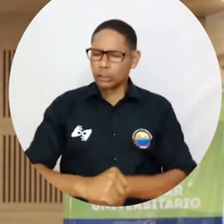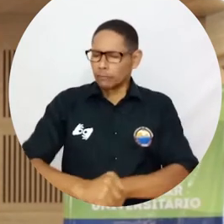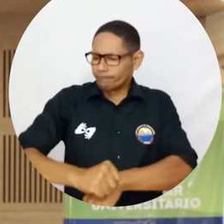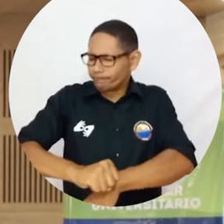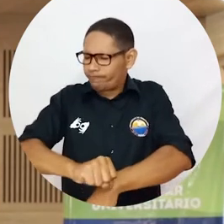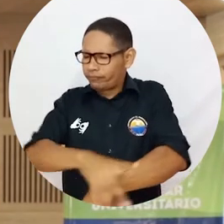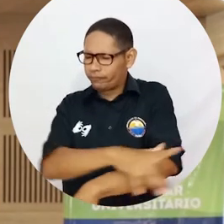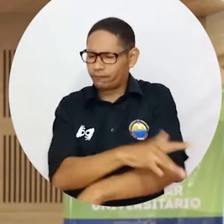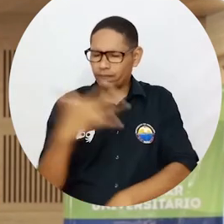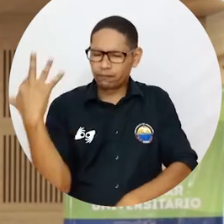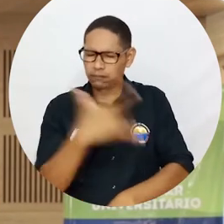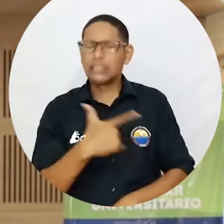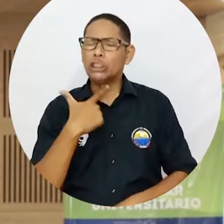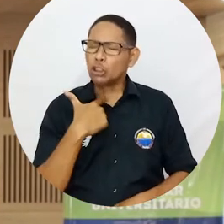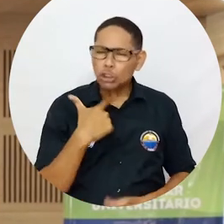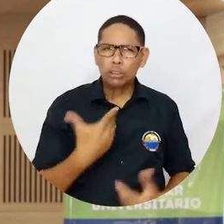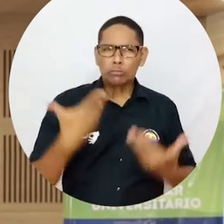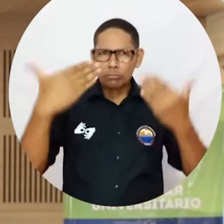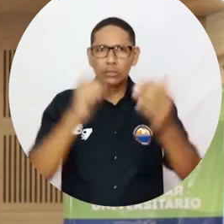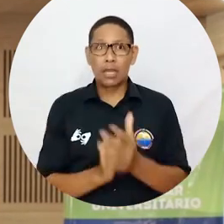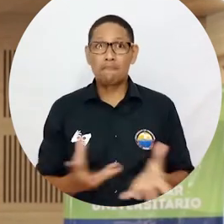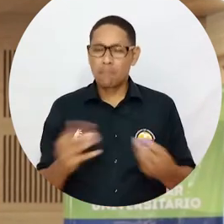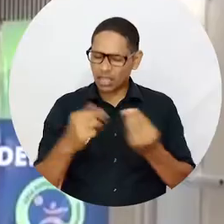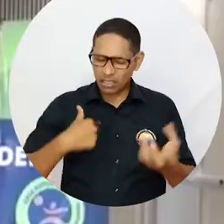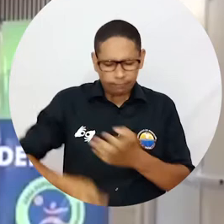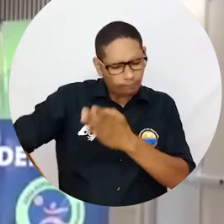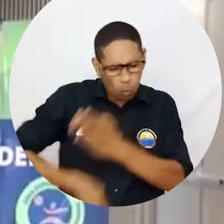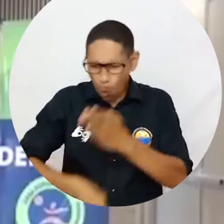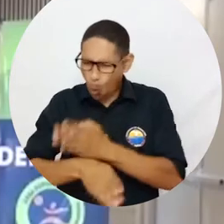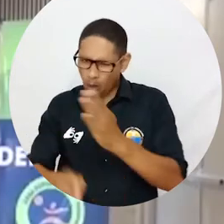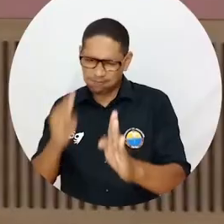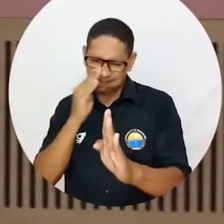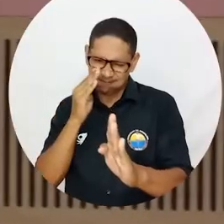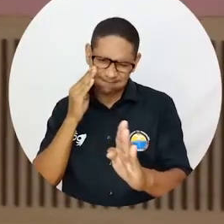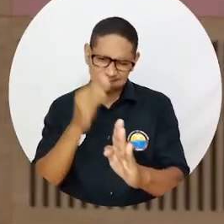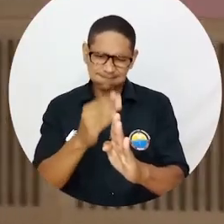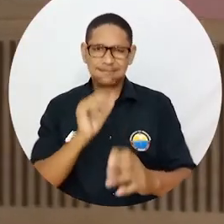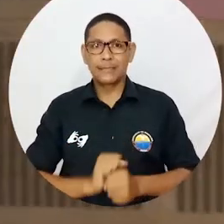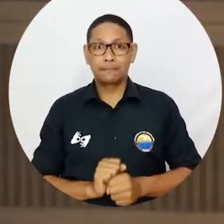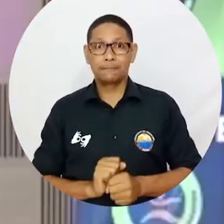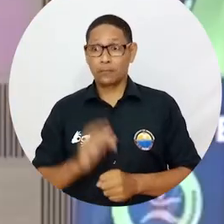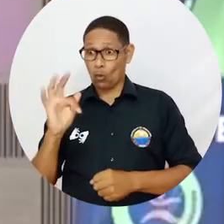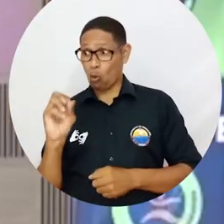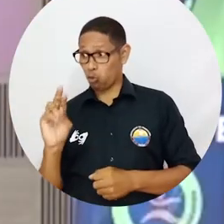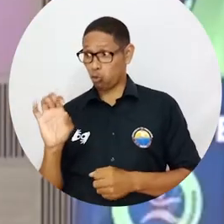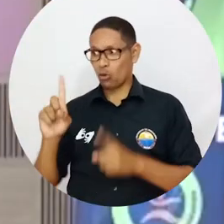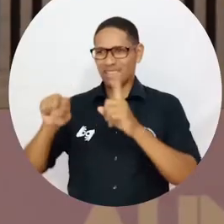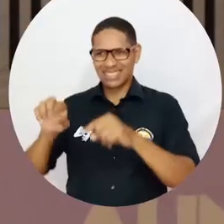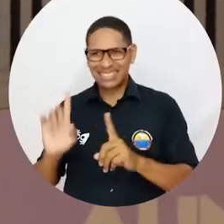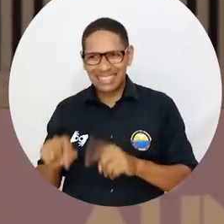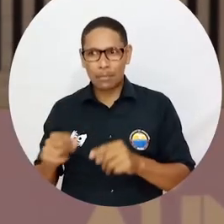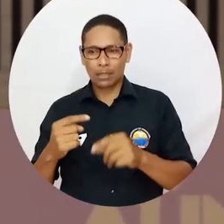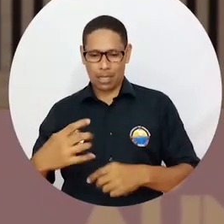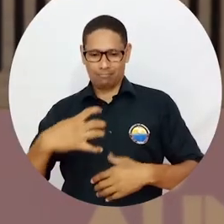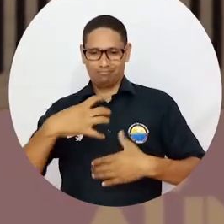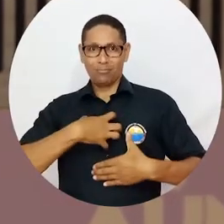que es Taekwondo PUMSE y pues queremos seguir luchando por ella. Por su parte, Andrea Quintero Torres obtuvo el mejor desempeño y se colgó